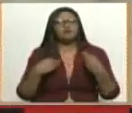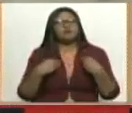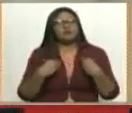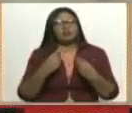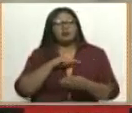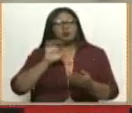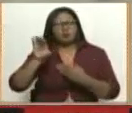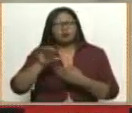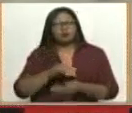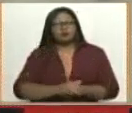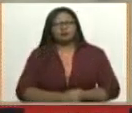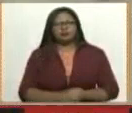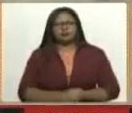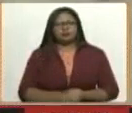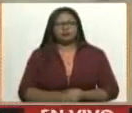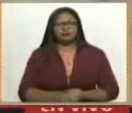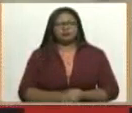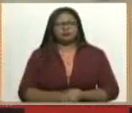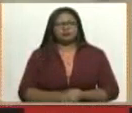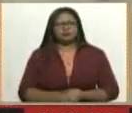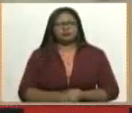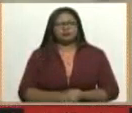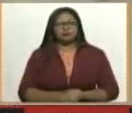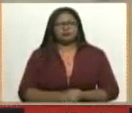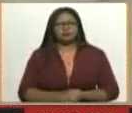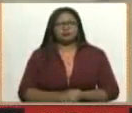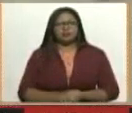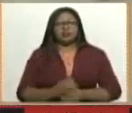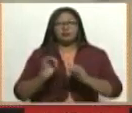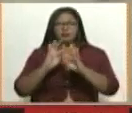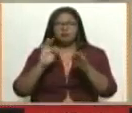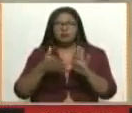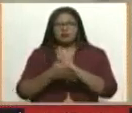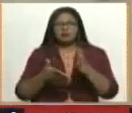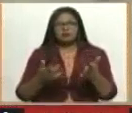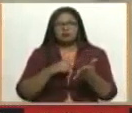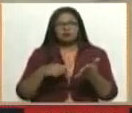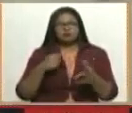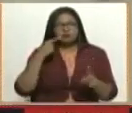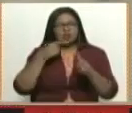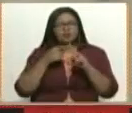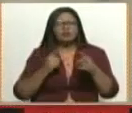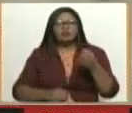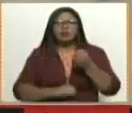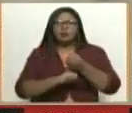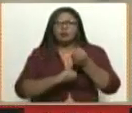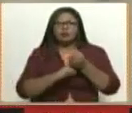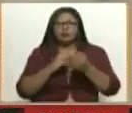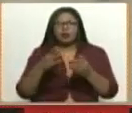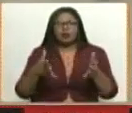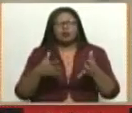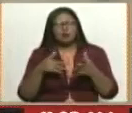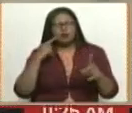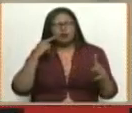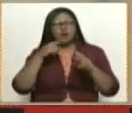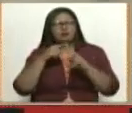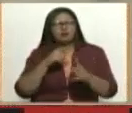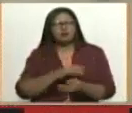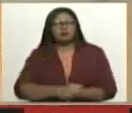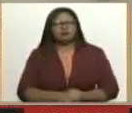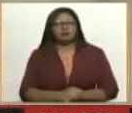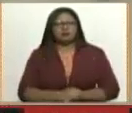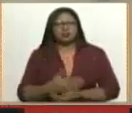nuestro país. Es por ello que, en aras de contribuir con este noble objetivo,